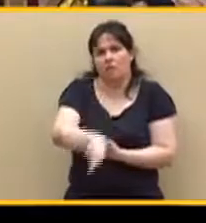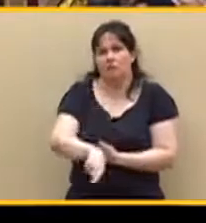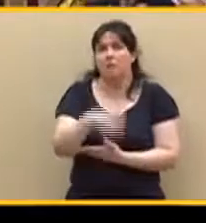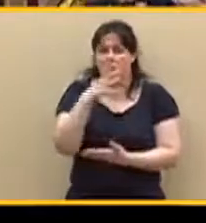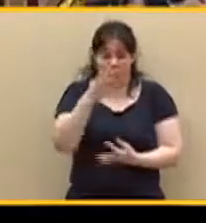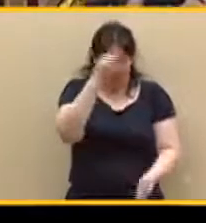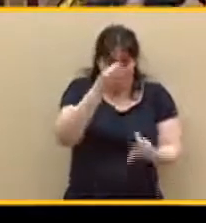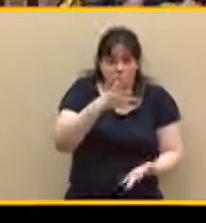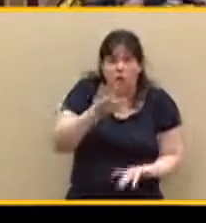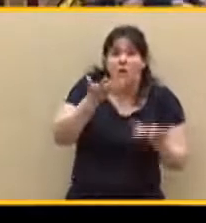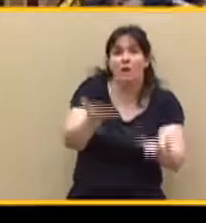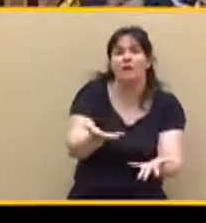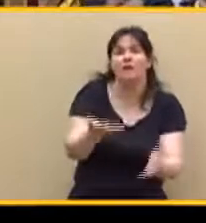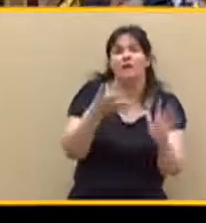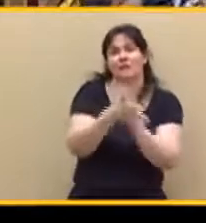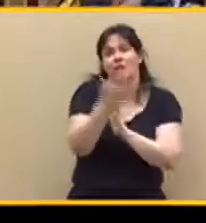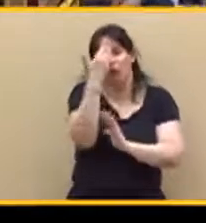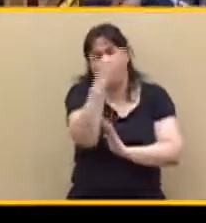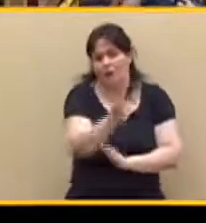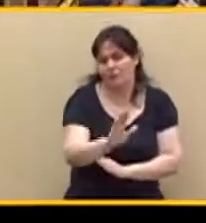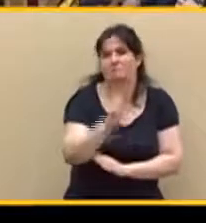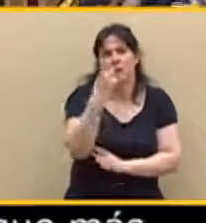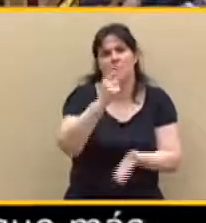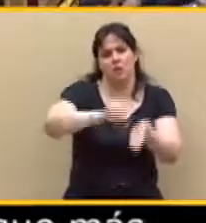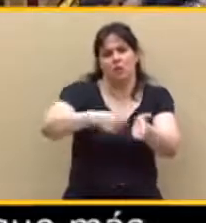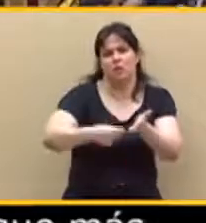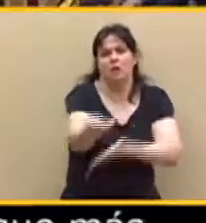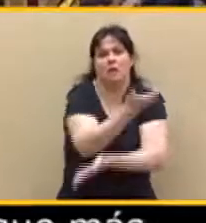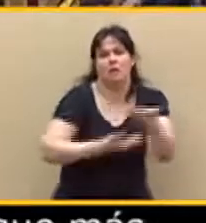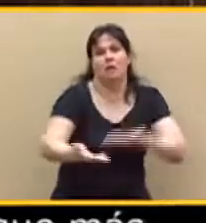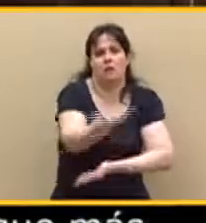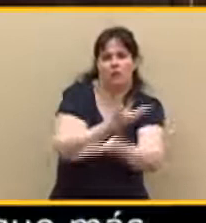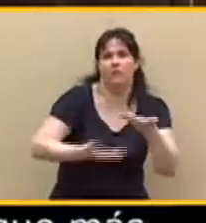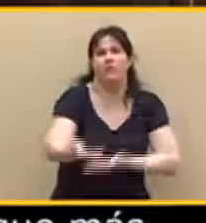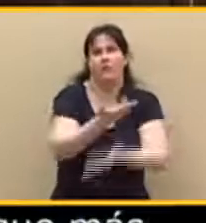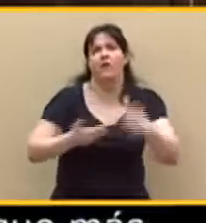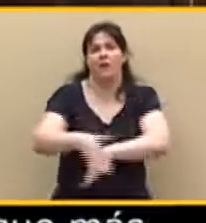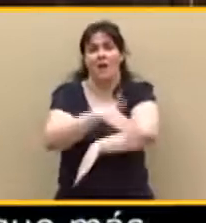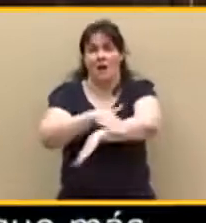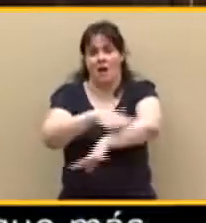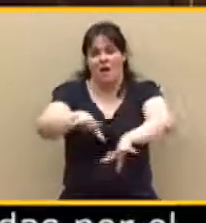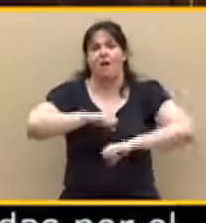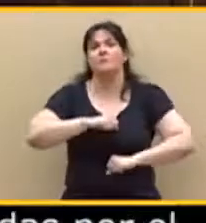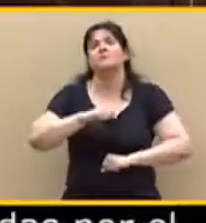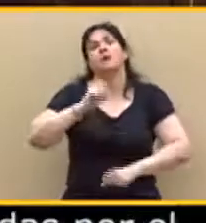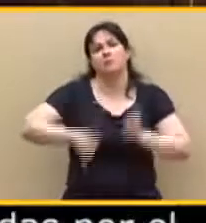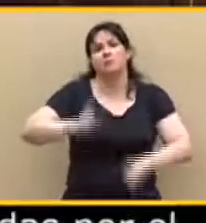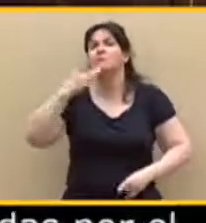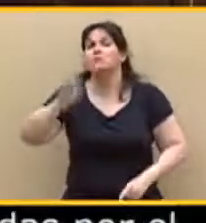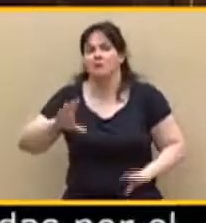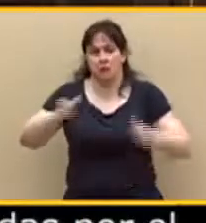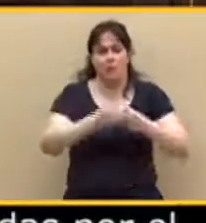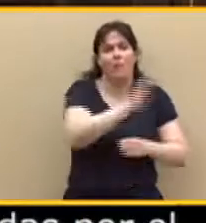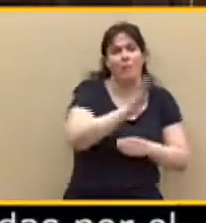el donante que más contratos recibió de administraciones gobernadas por el Partido Popular entre 2002 y 2009.